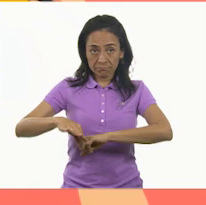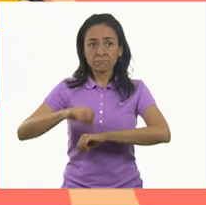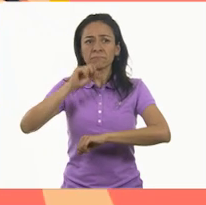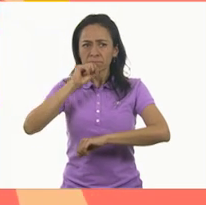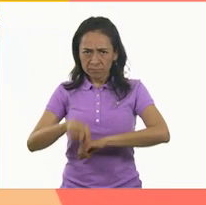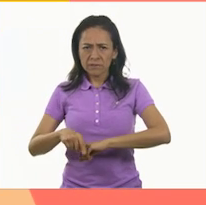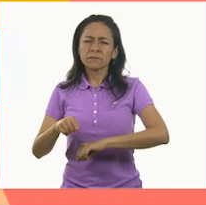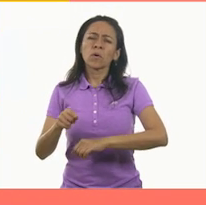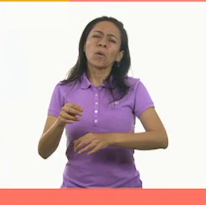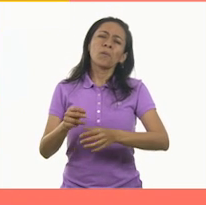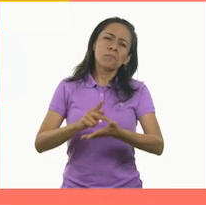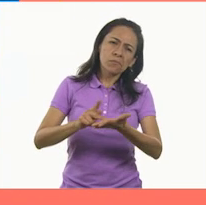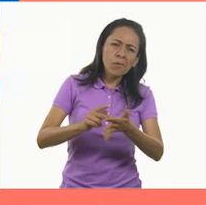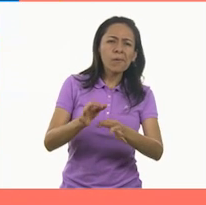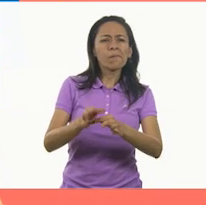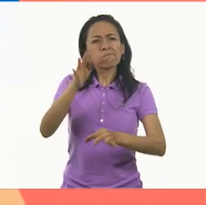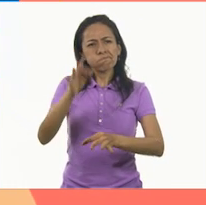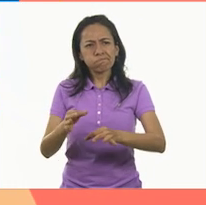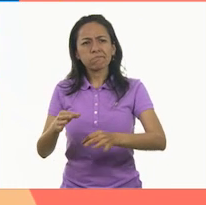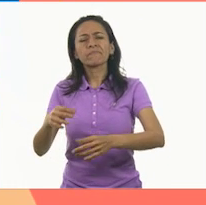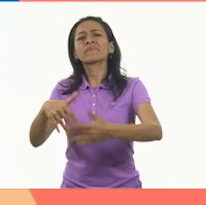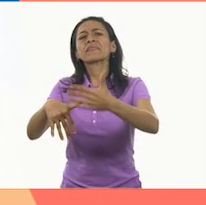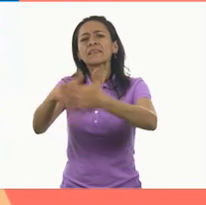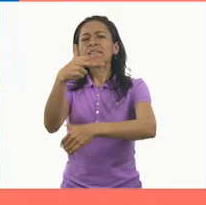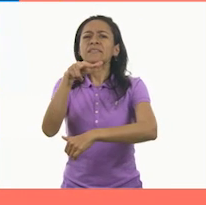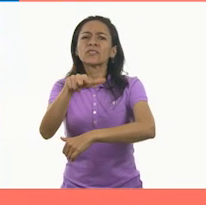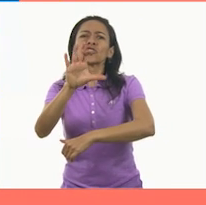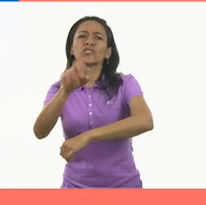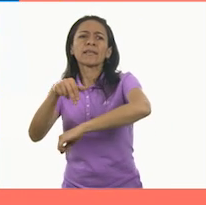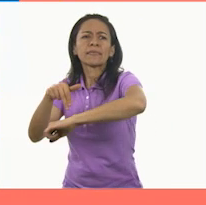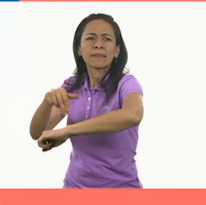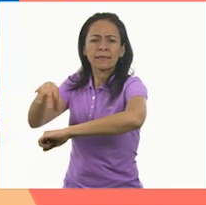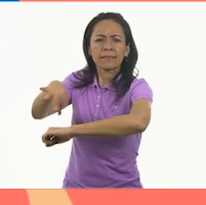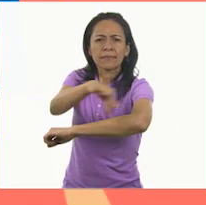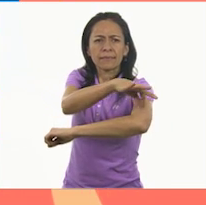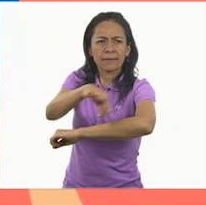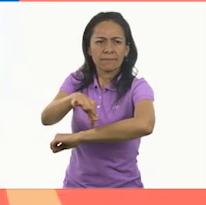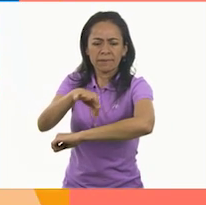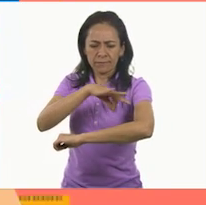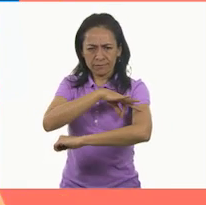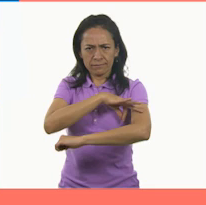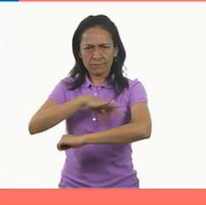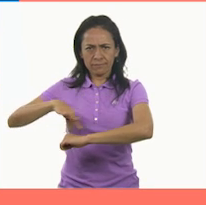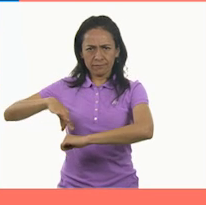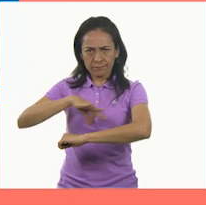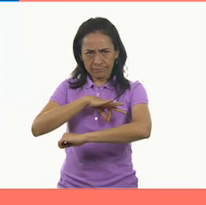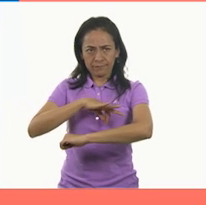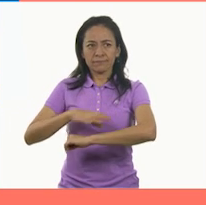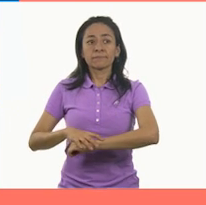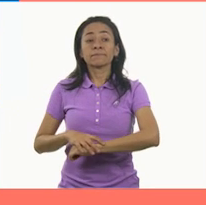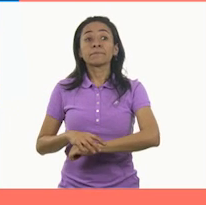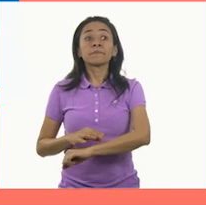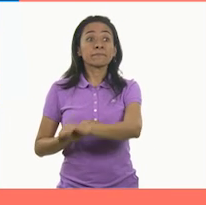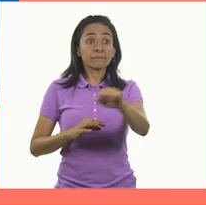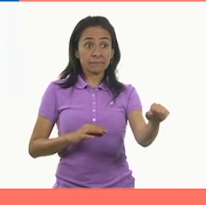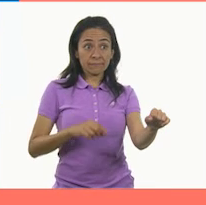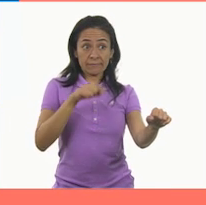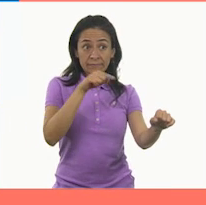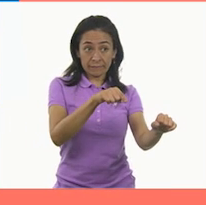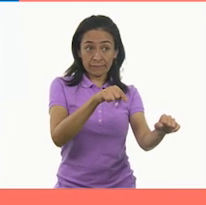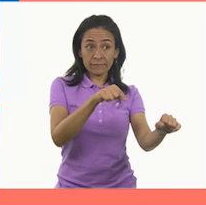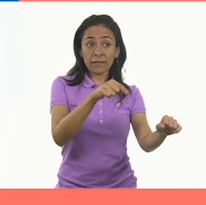el plumón o la pluma de 15 a 18 centímetros de largo de un lado, dejando un margen de